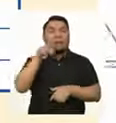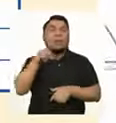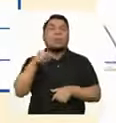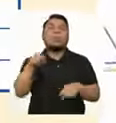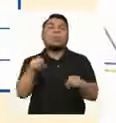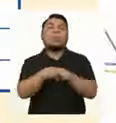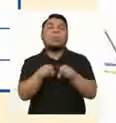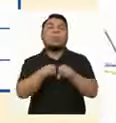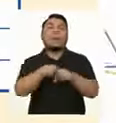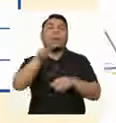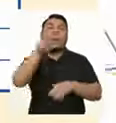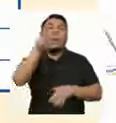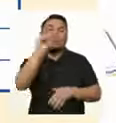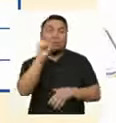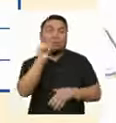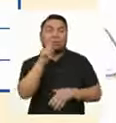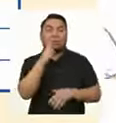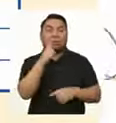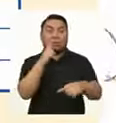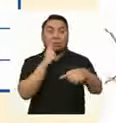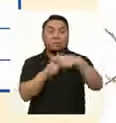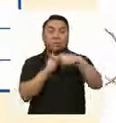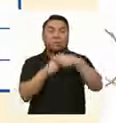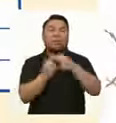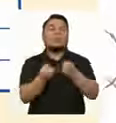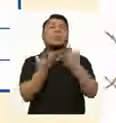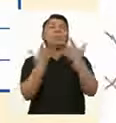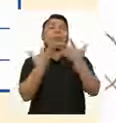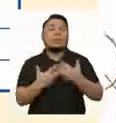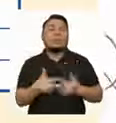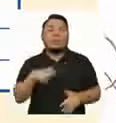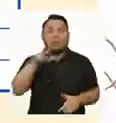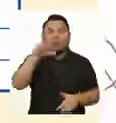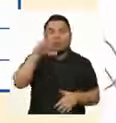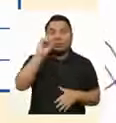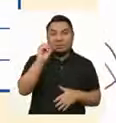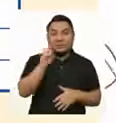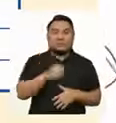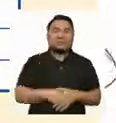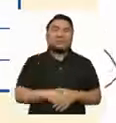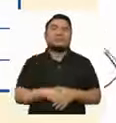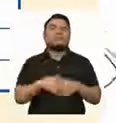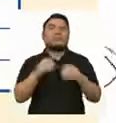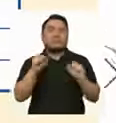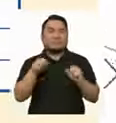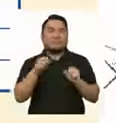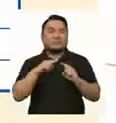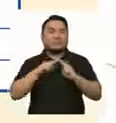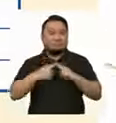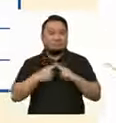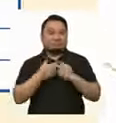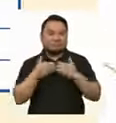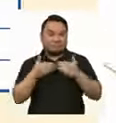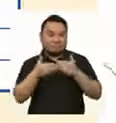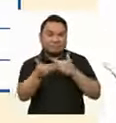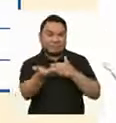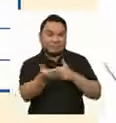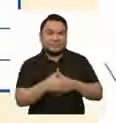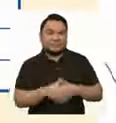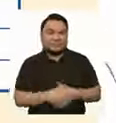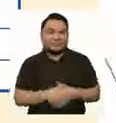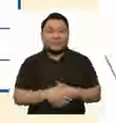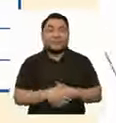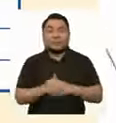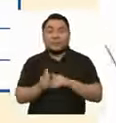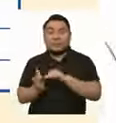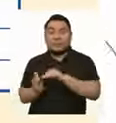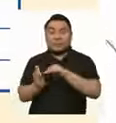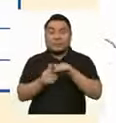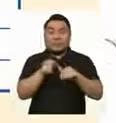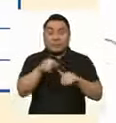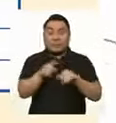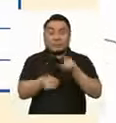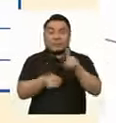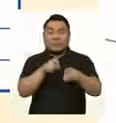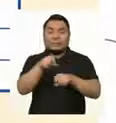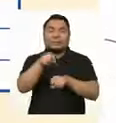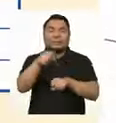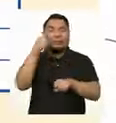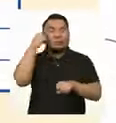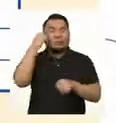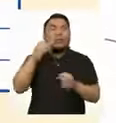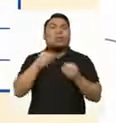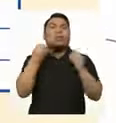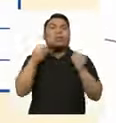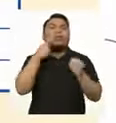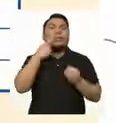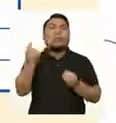20, que sumando nos da 30, la muestra inicial. Ahora, para esta pregunta, tendremos